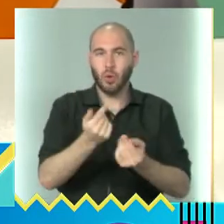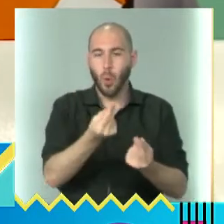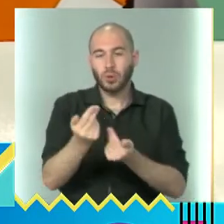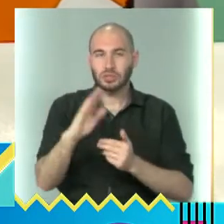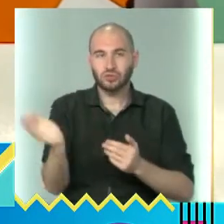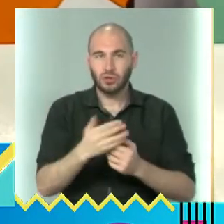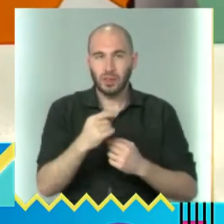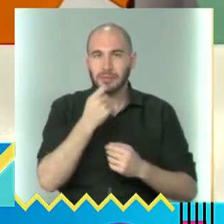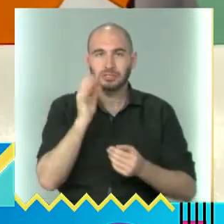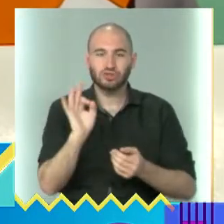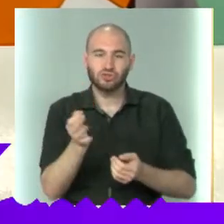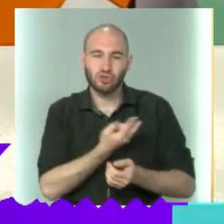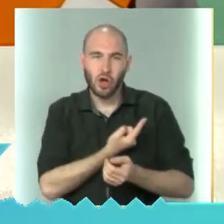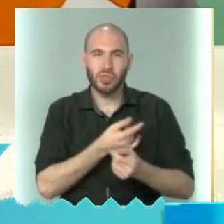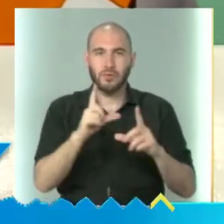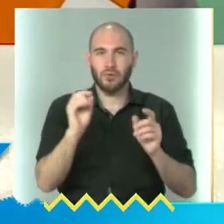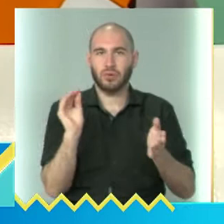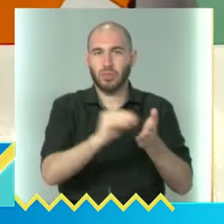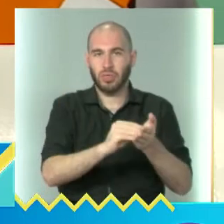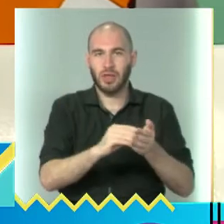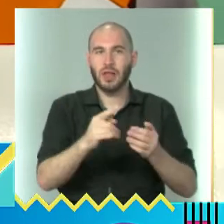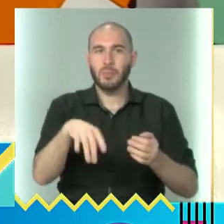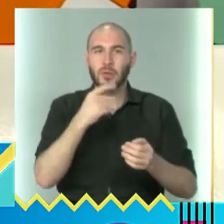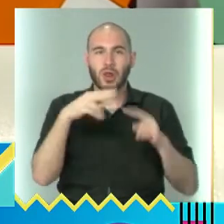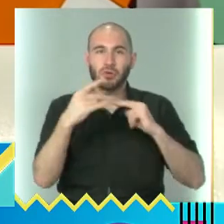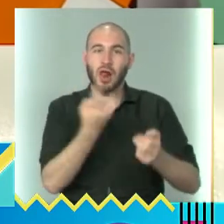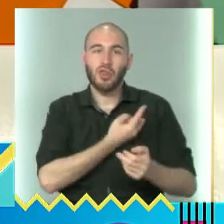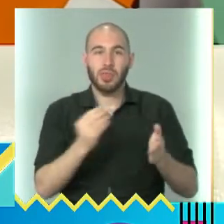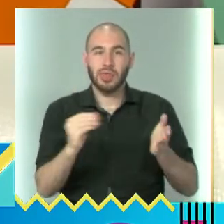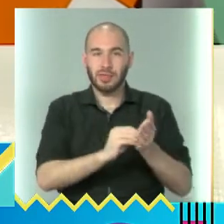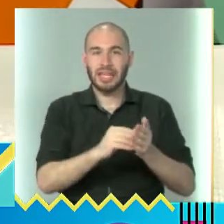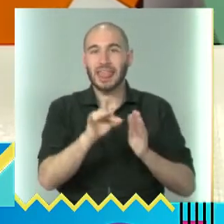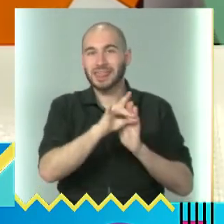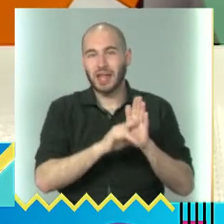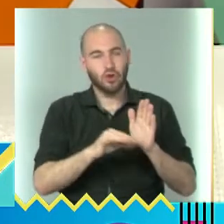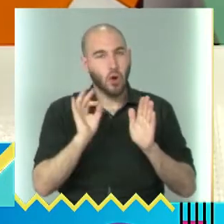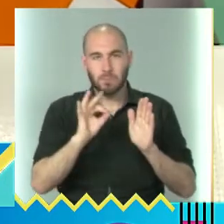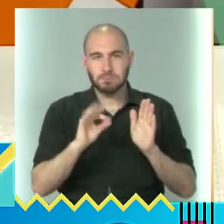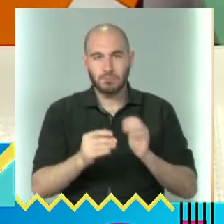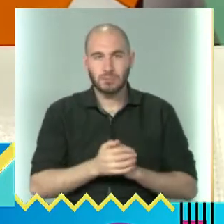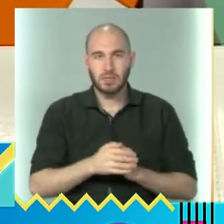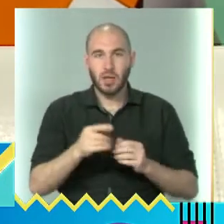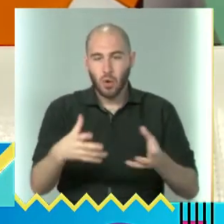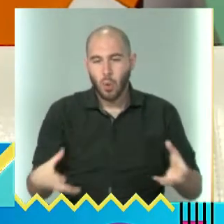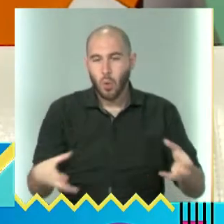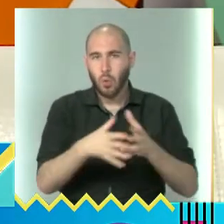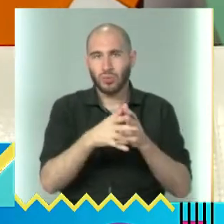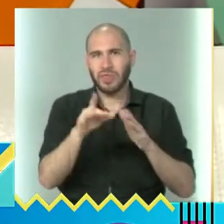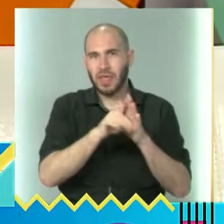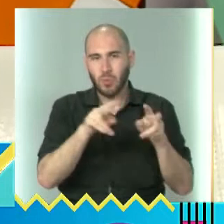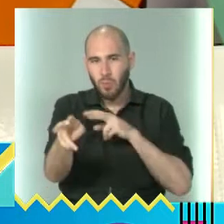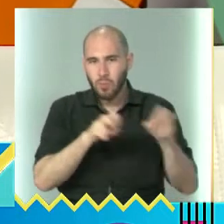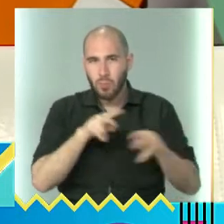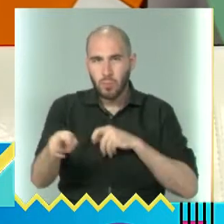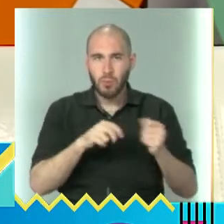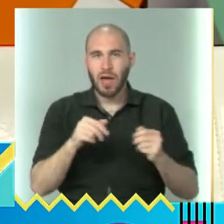para saber dónde estamos, etiquetar una foto y ponemos en qué restaurante estamos, todo eso es un dato. Entonces el poder juntar eso en grandes cantidades es lo que